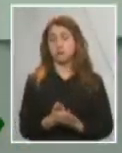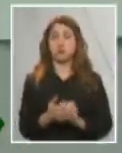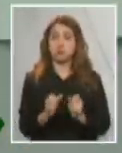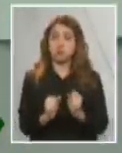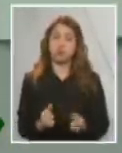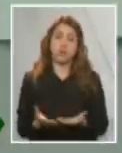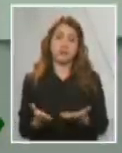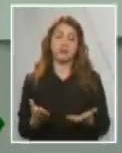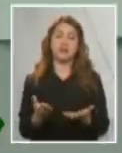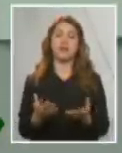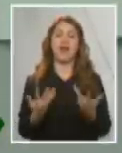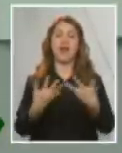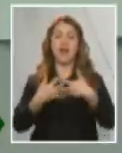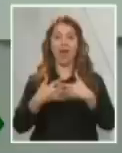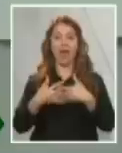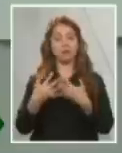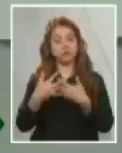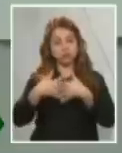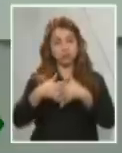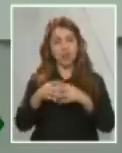ser adaptaciones, pero